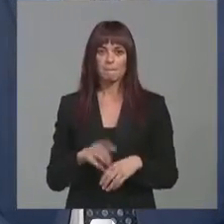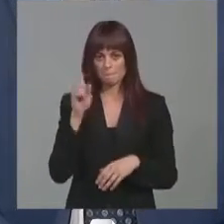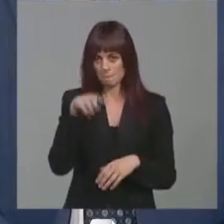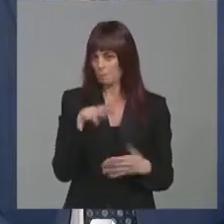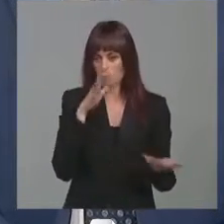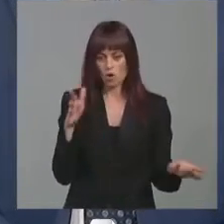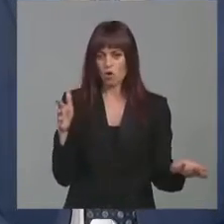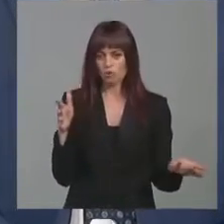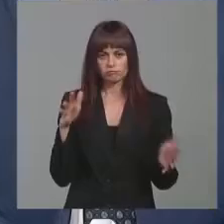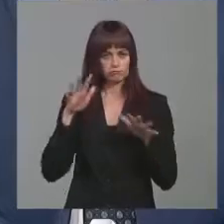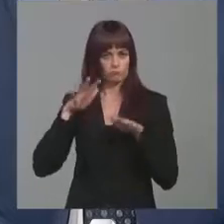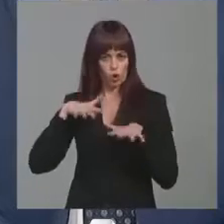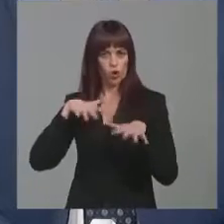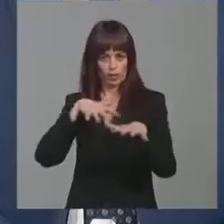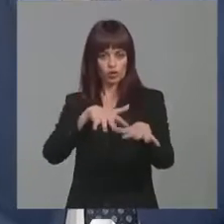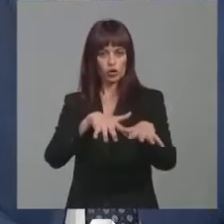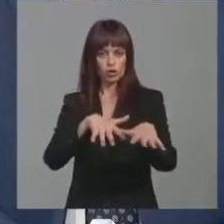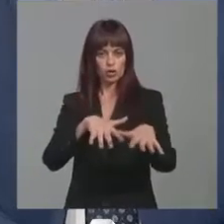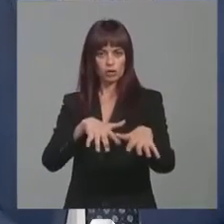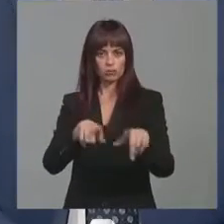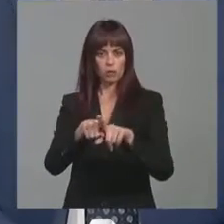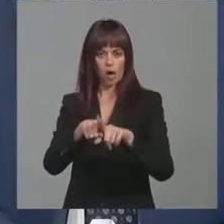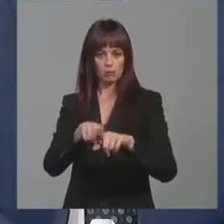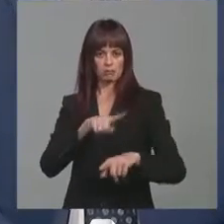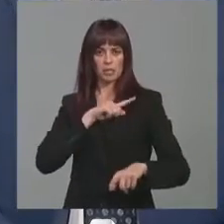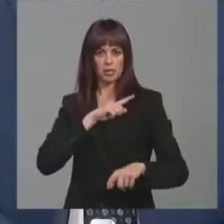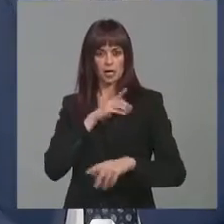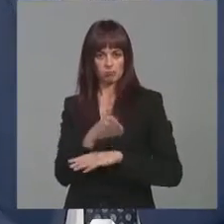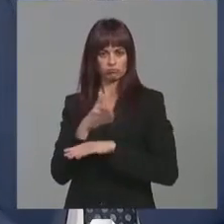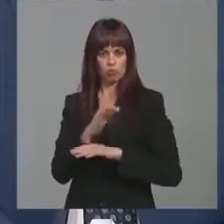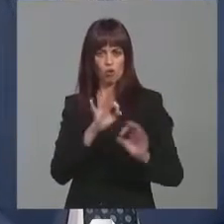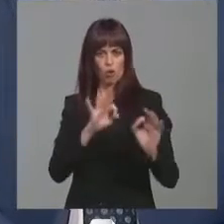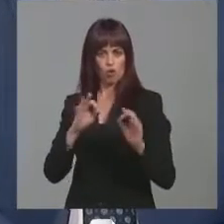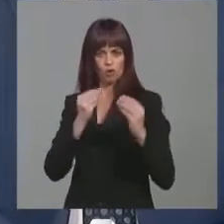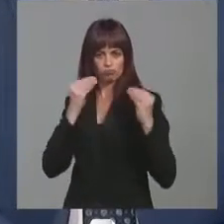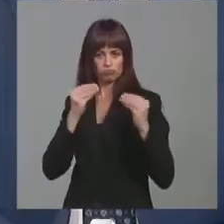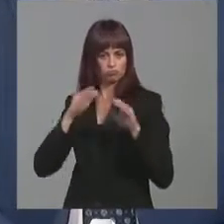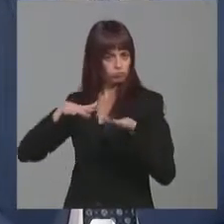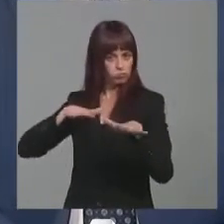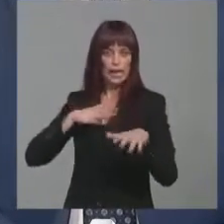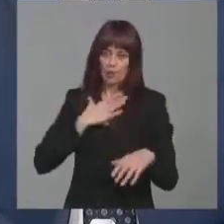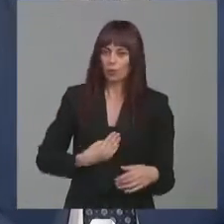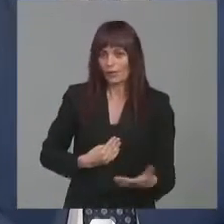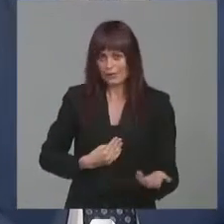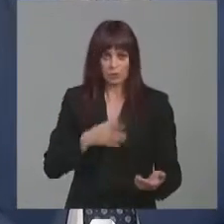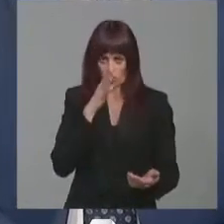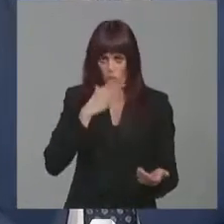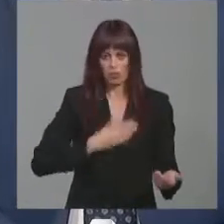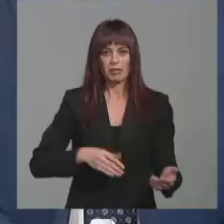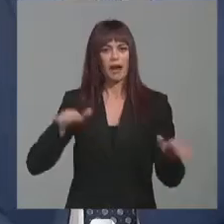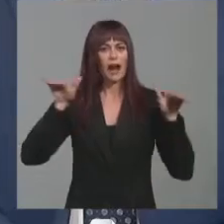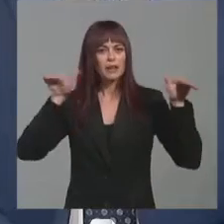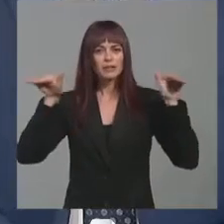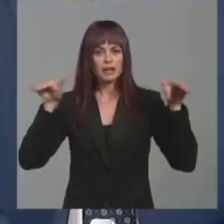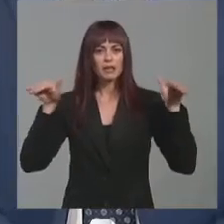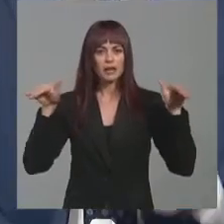sus eh procesiones eh Tan rectas tan militares también ordenadas la de murcia porque es la de murcia eh eh la de alcantarilla